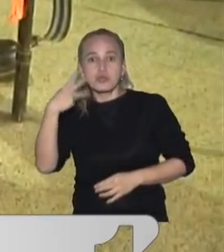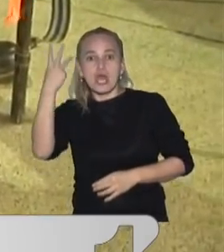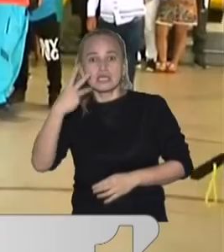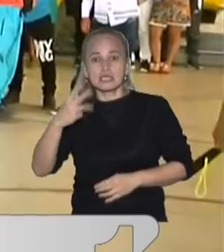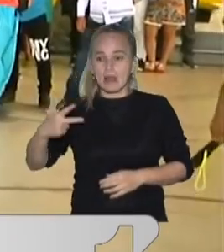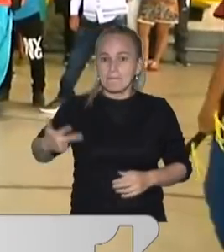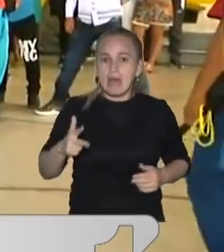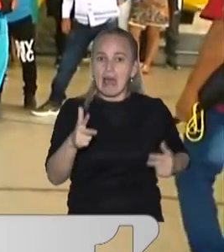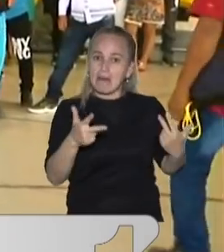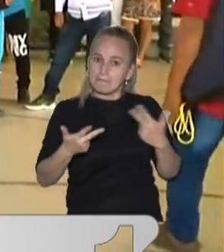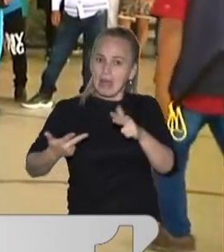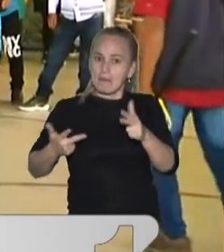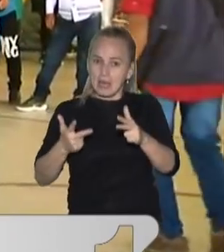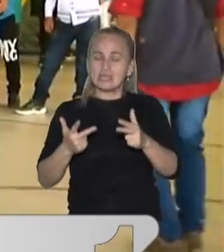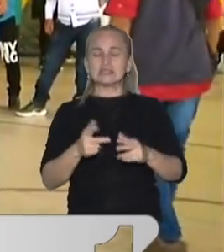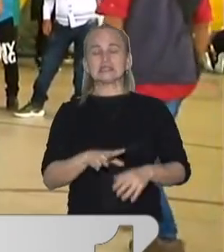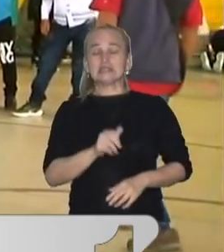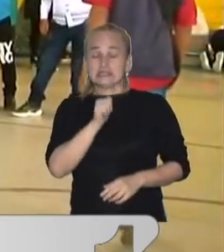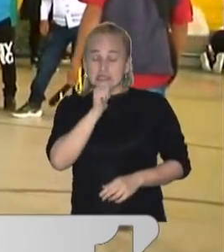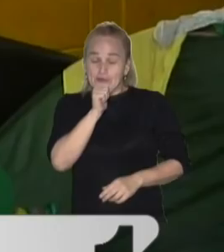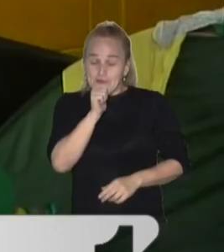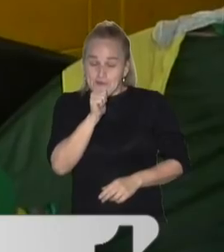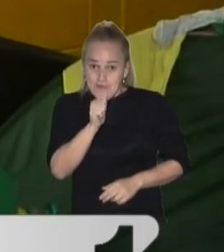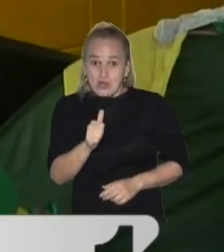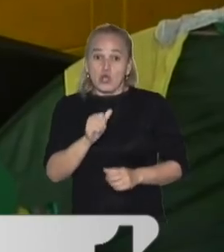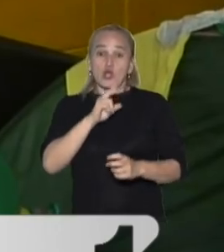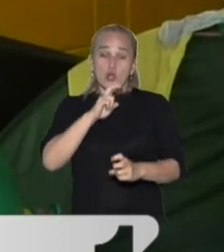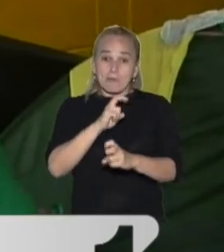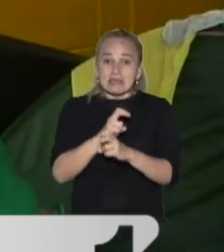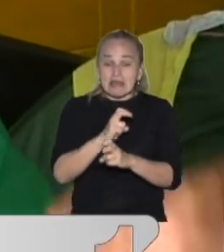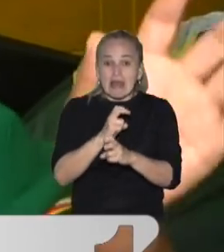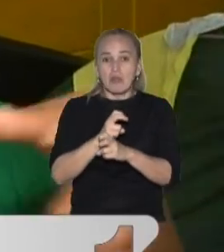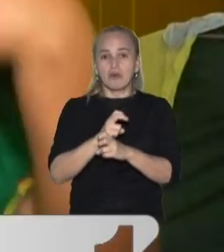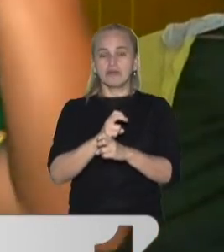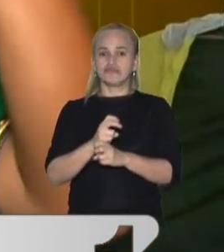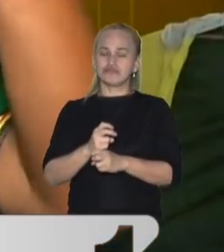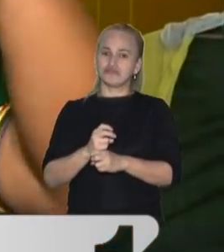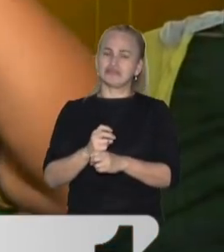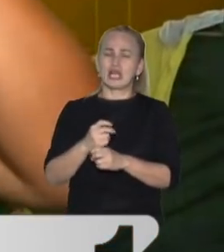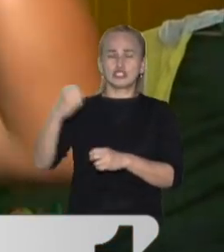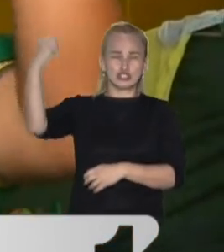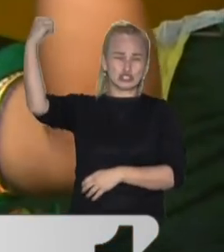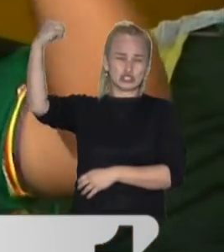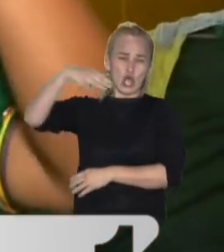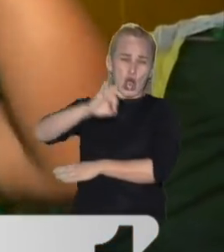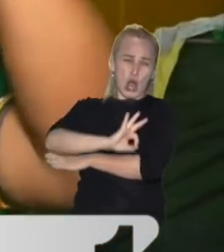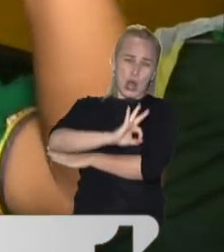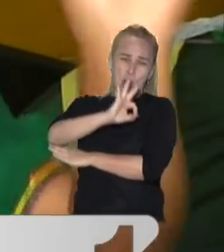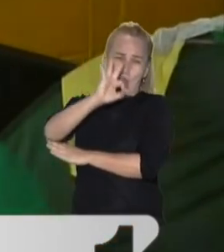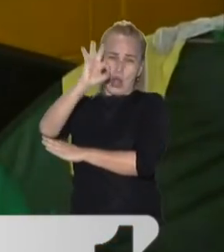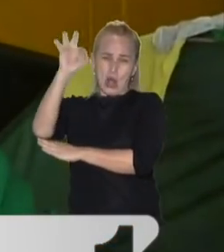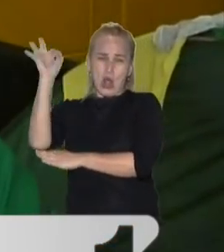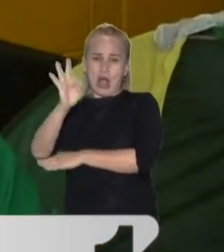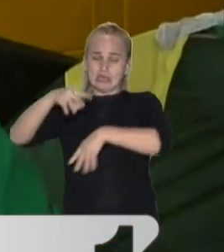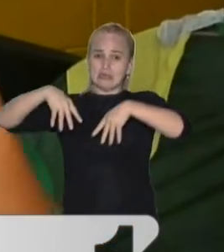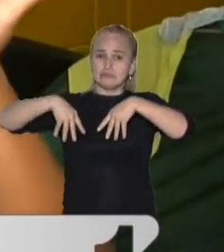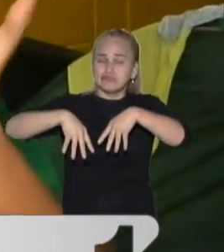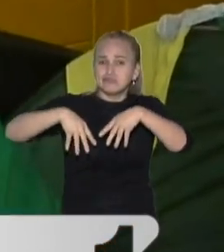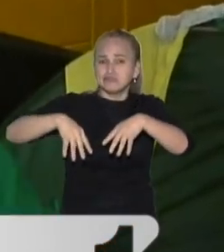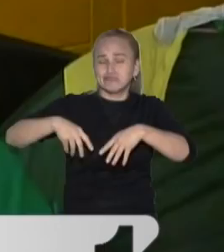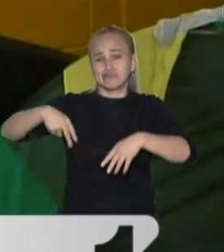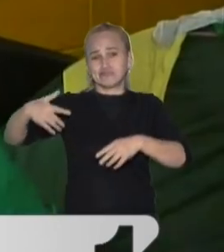a la concentración. Duro, duro, porque uno se toca caminar en el sol o